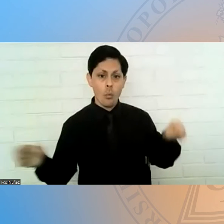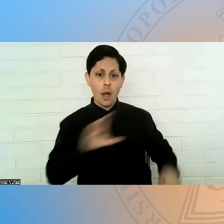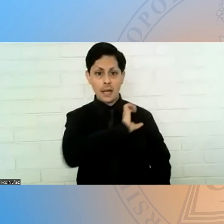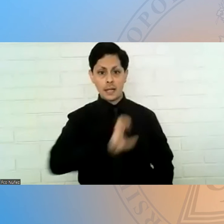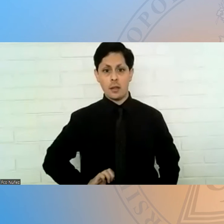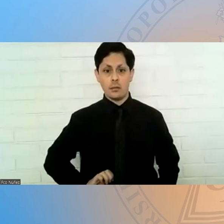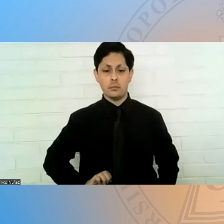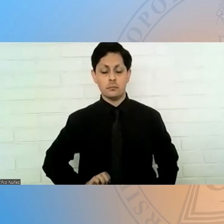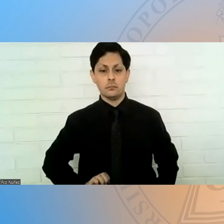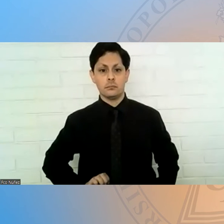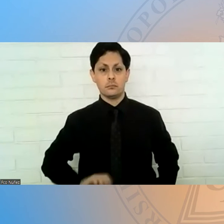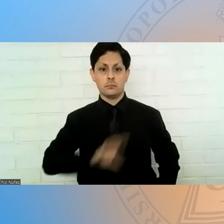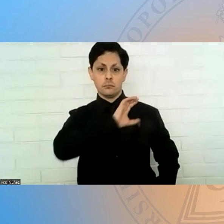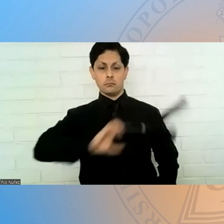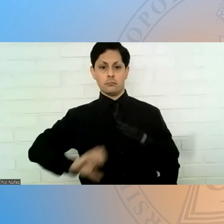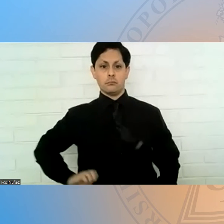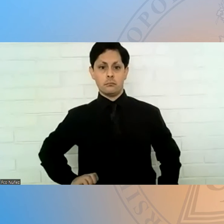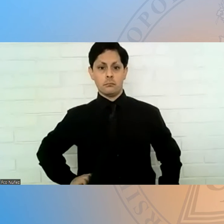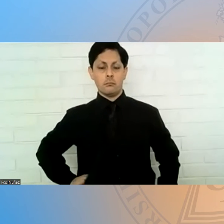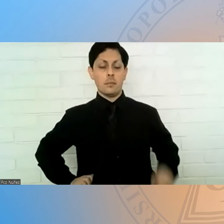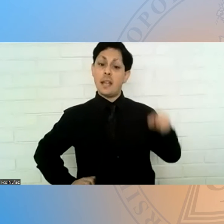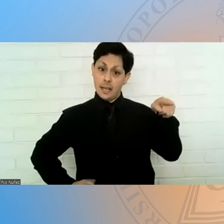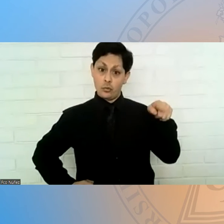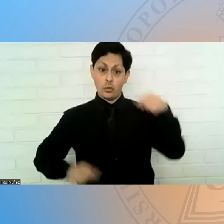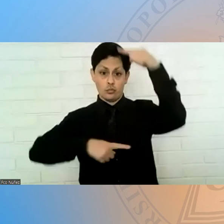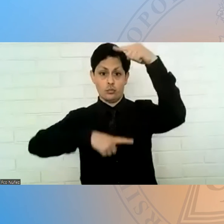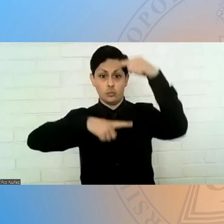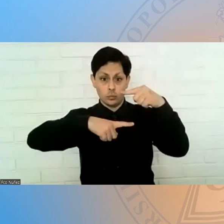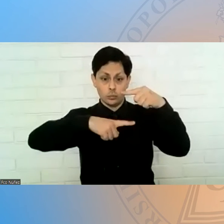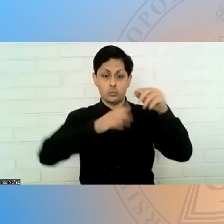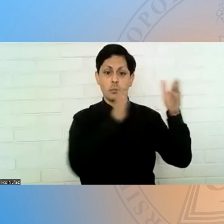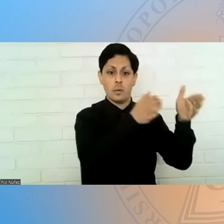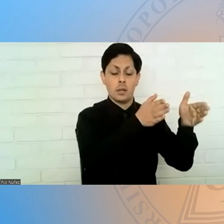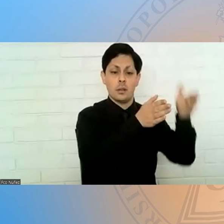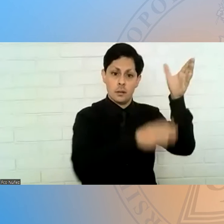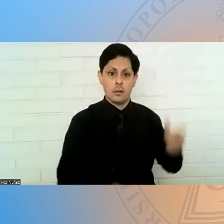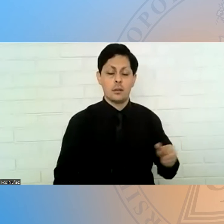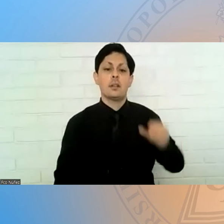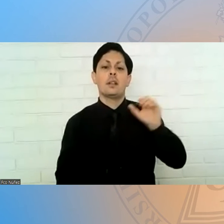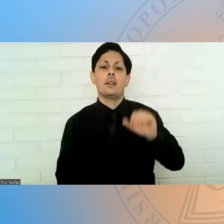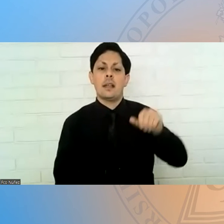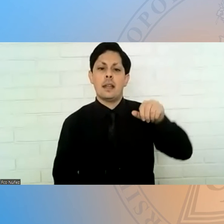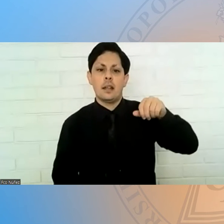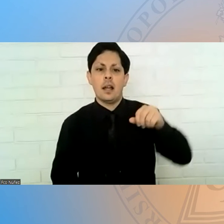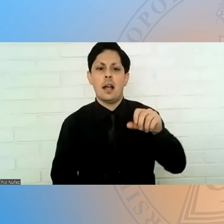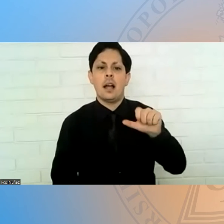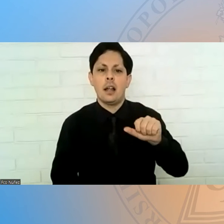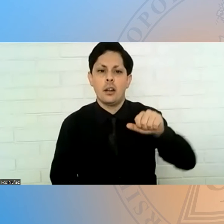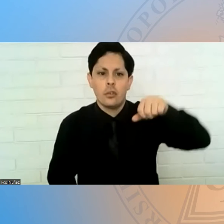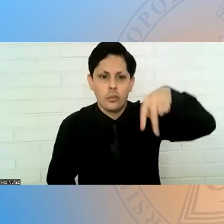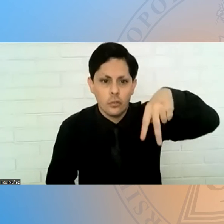una síntesis de la presentación de Nolfa. Doy el paso a Elizabeth, que va a hacer una síntesis de